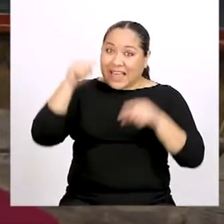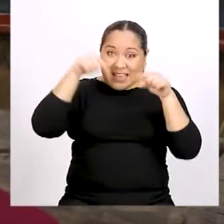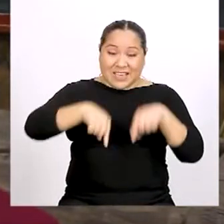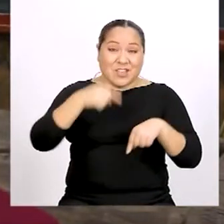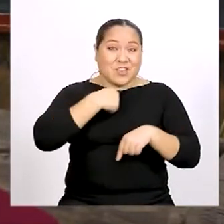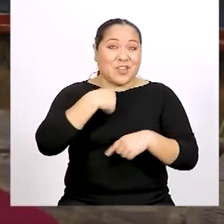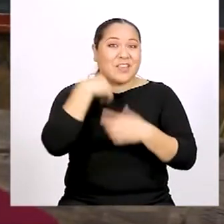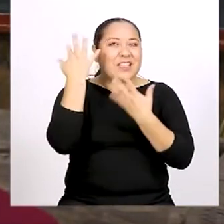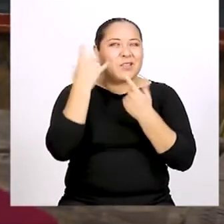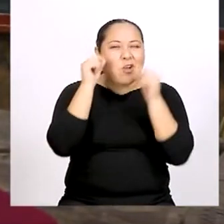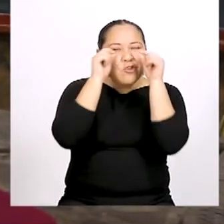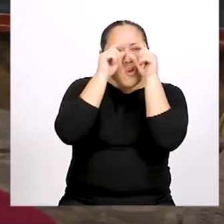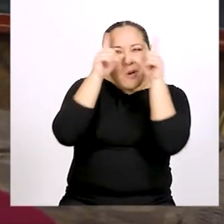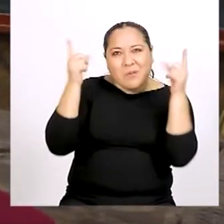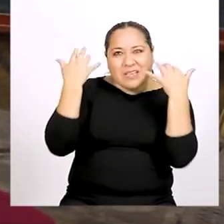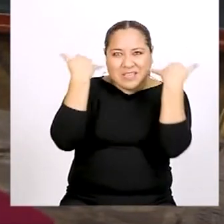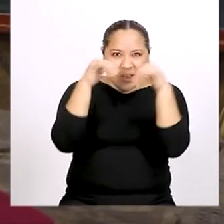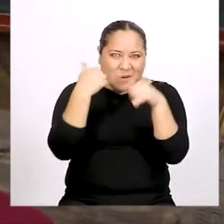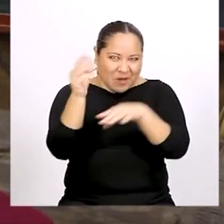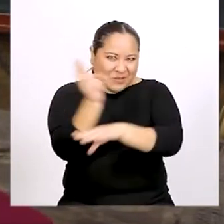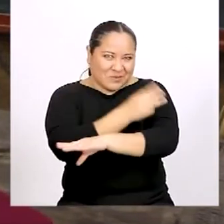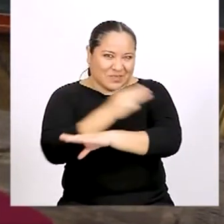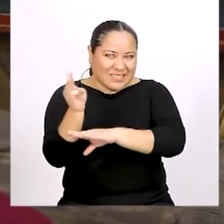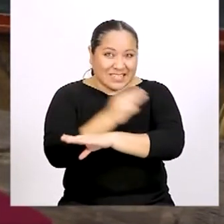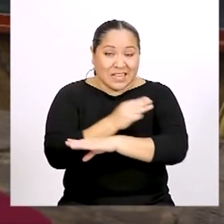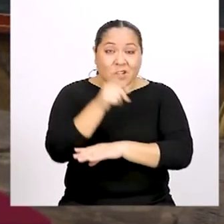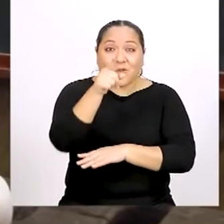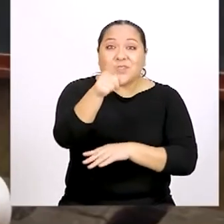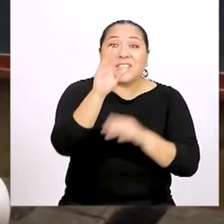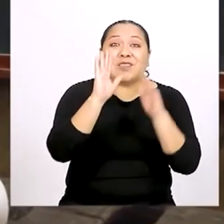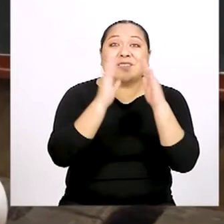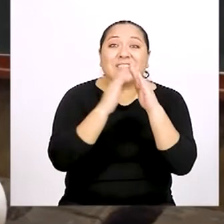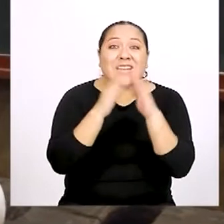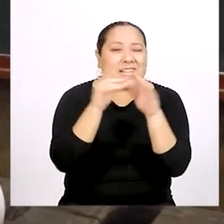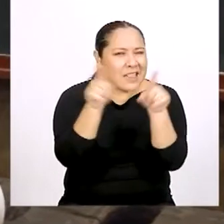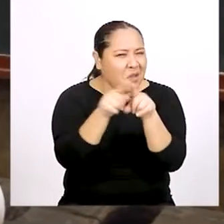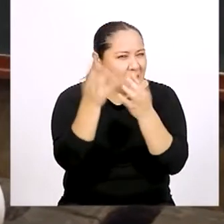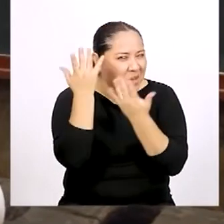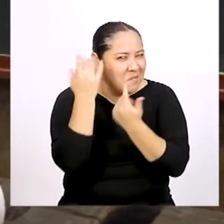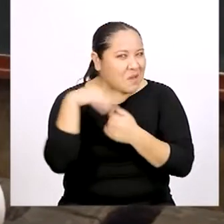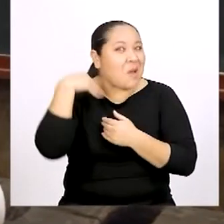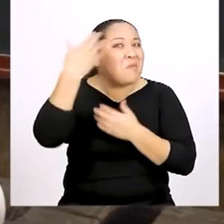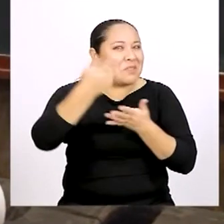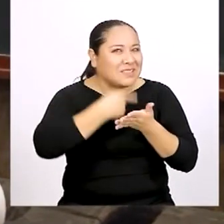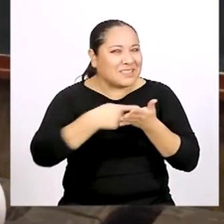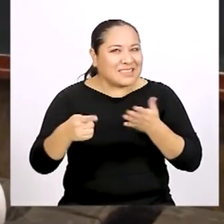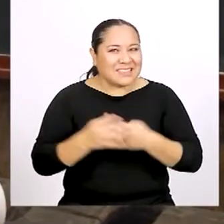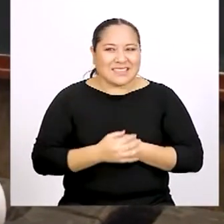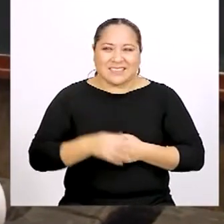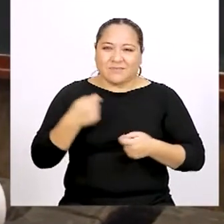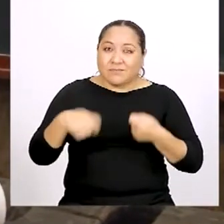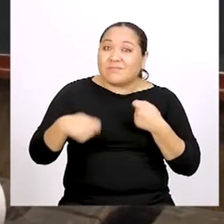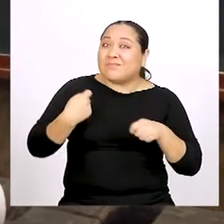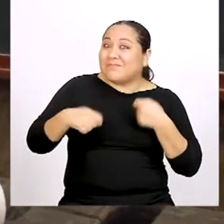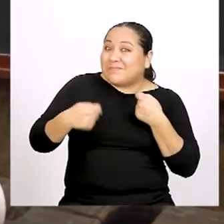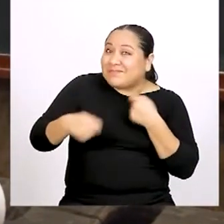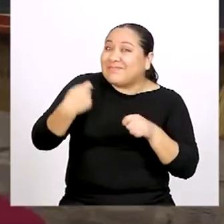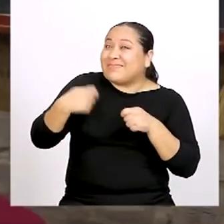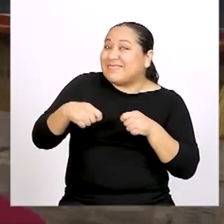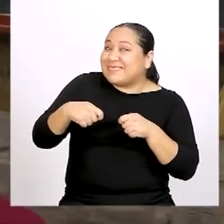Martina. Aquí te espero con sorpresas y juegos musicales. Y a ustedes en casa también los espero la próxima semana.